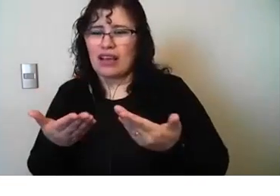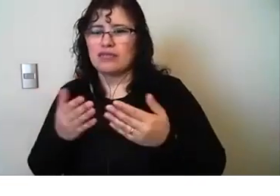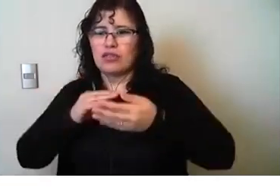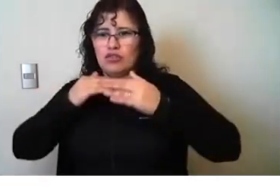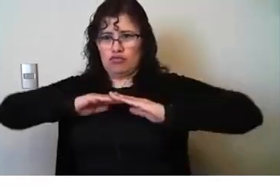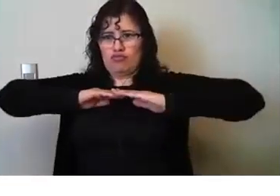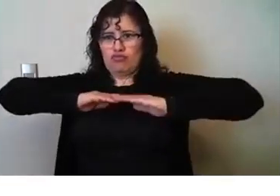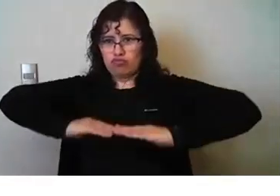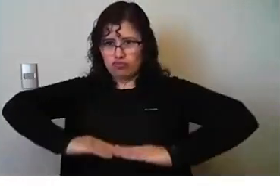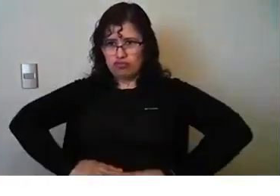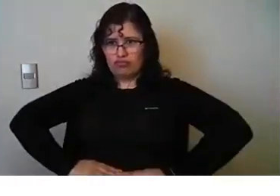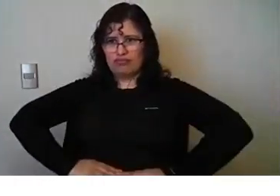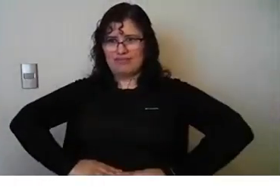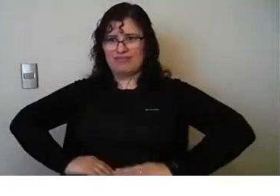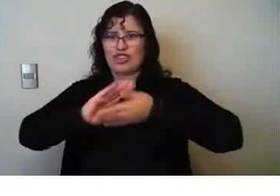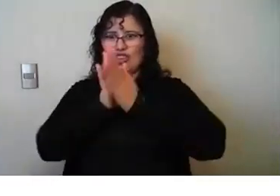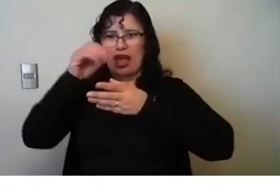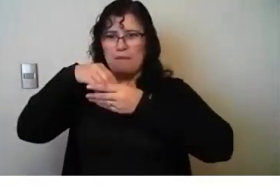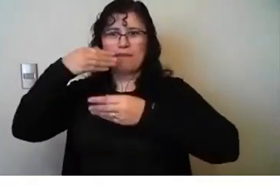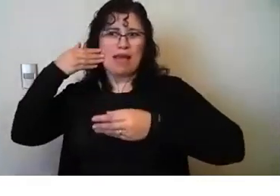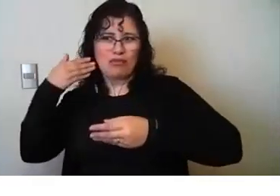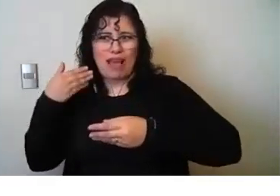médula espinal.